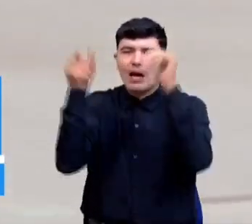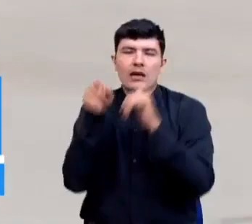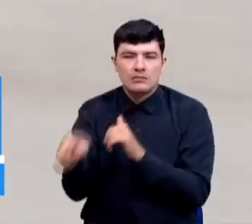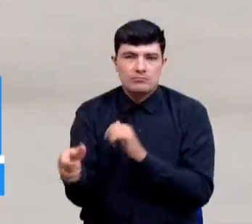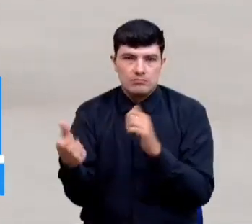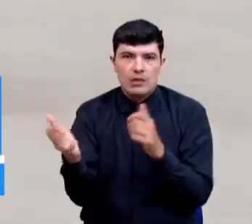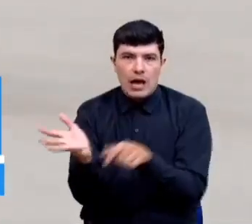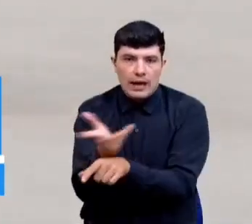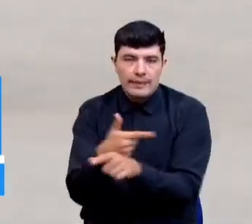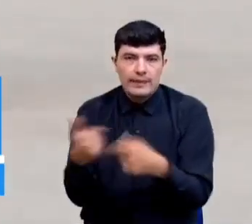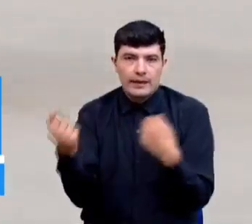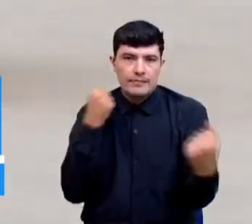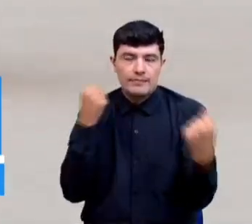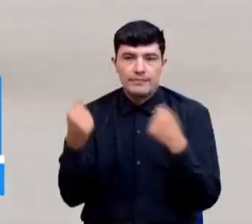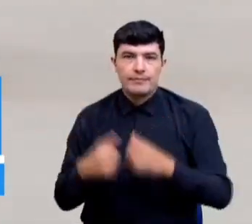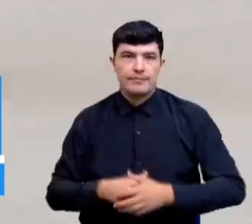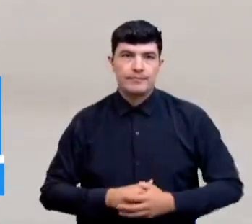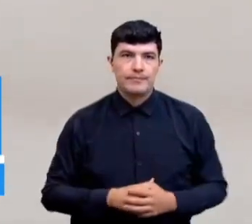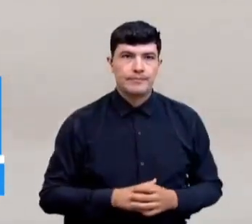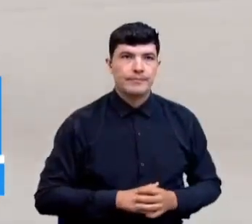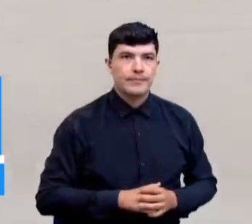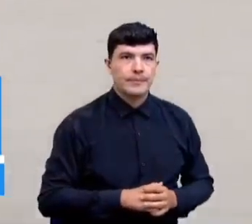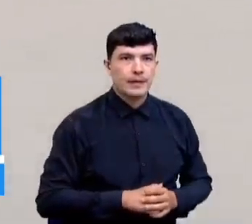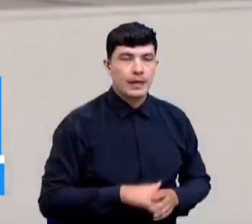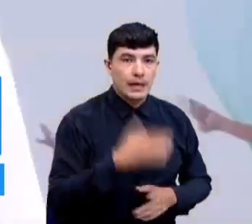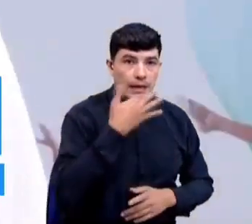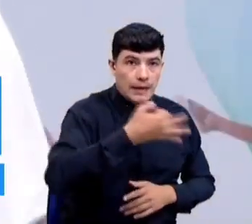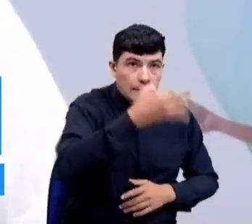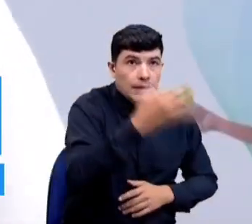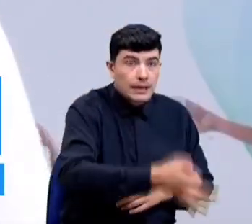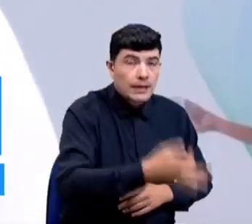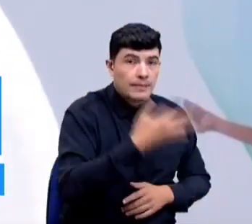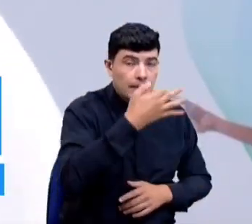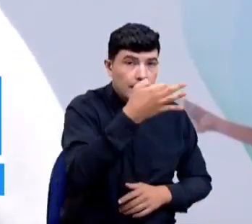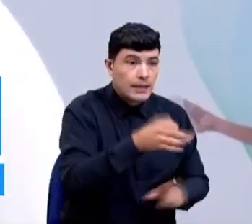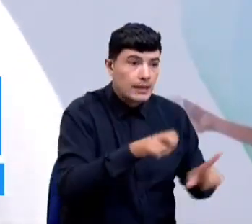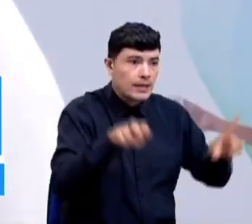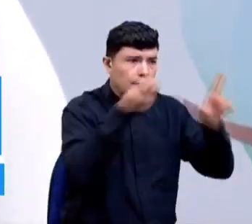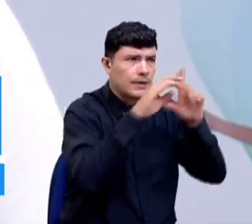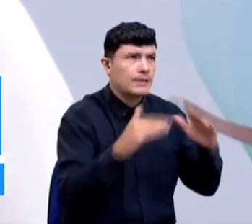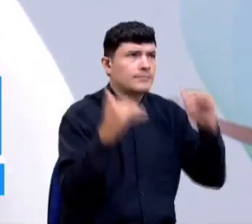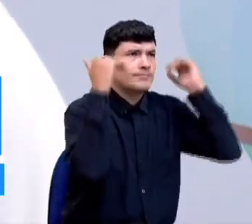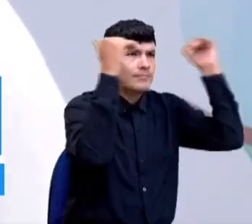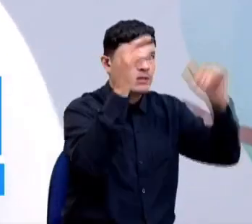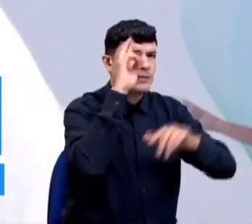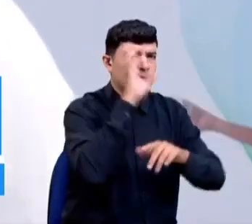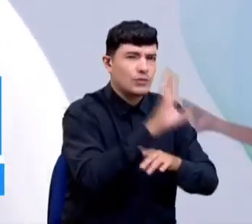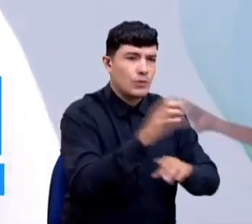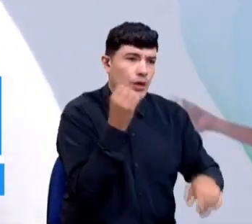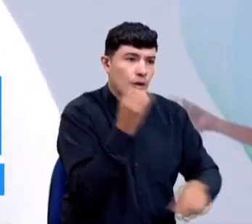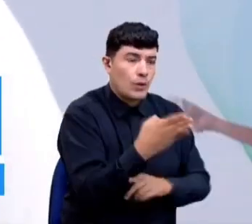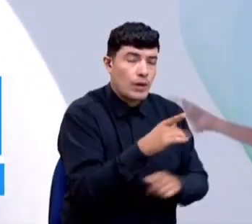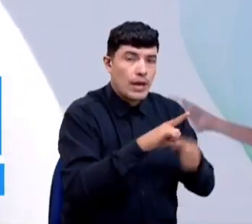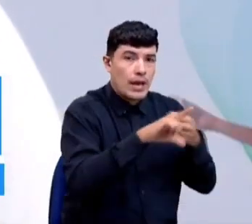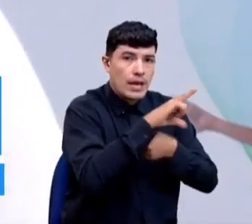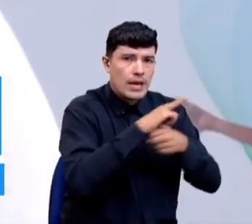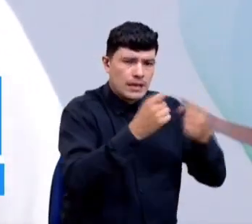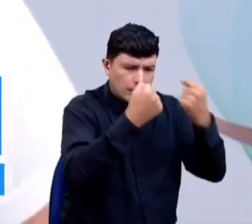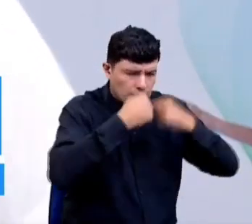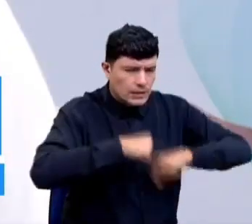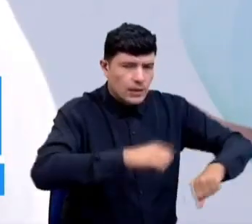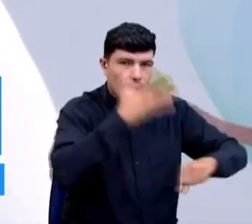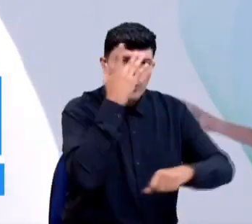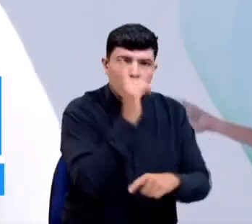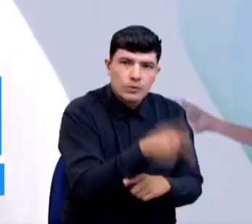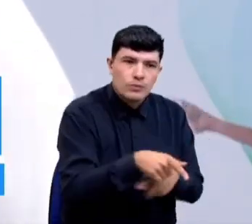Sí, la verdad es que es como la preparación al alto rendimiento, entonces los clubes o las ligas se esfuerzan por hacer